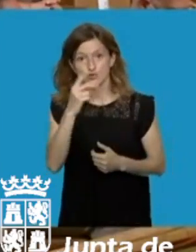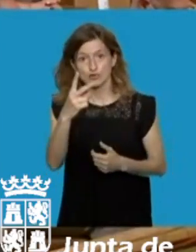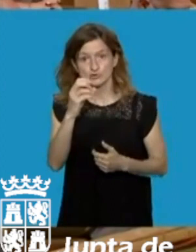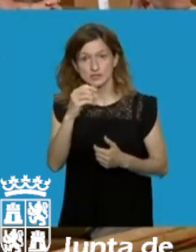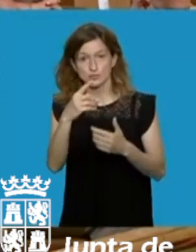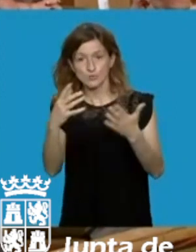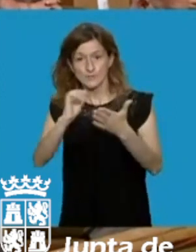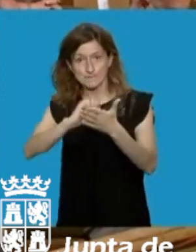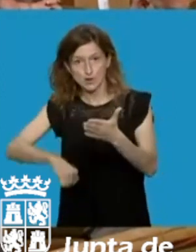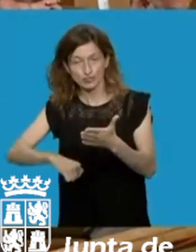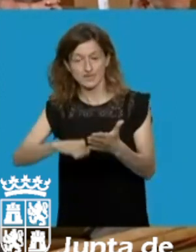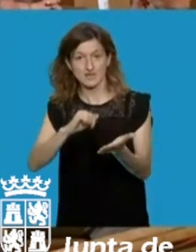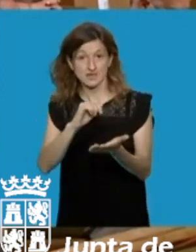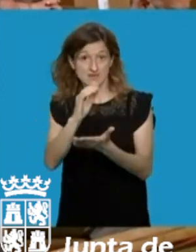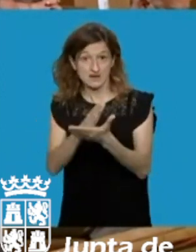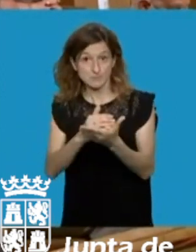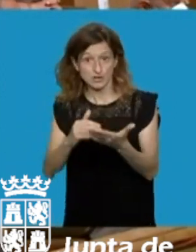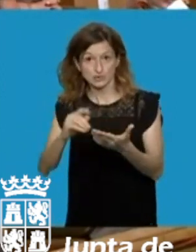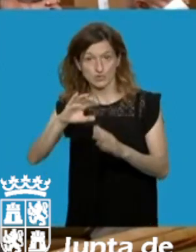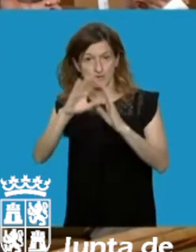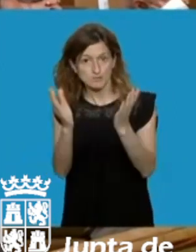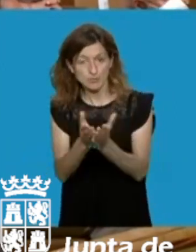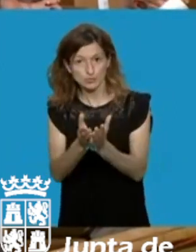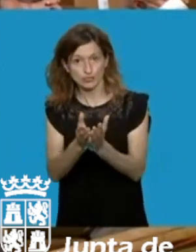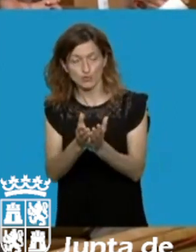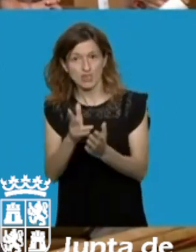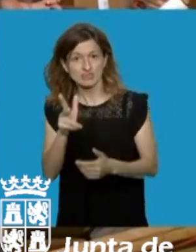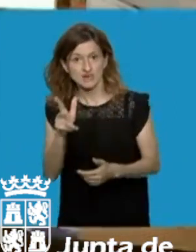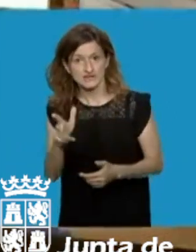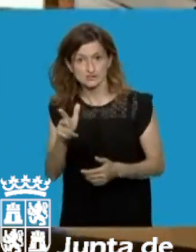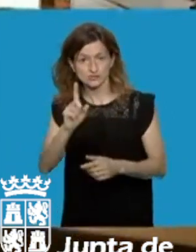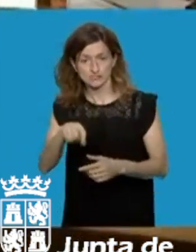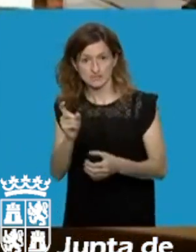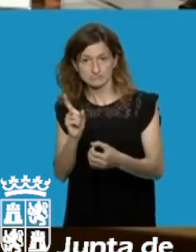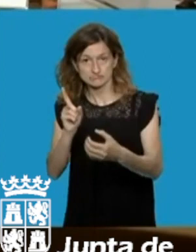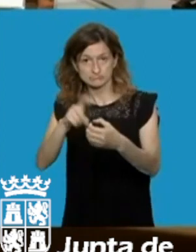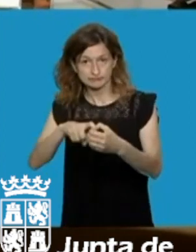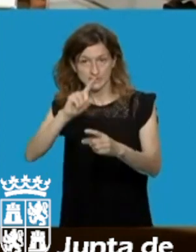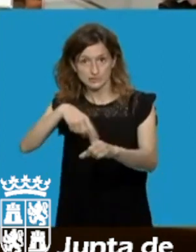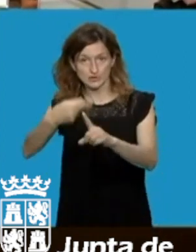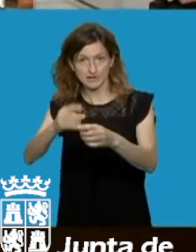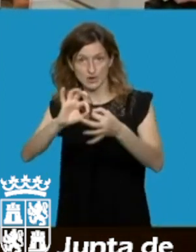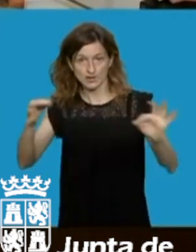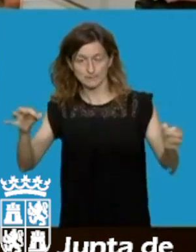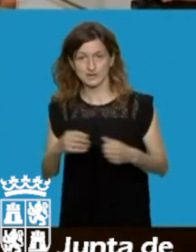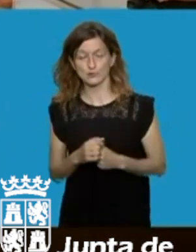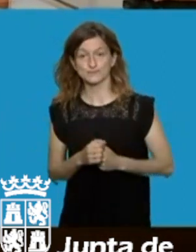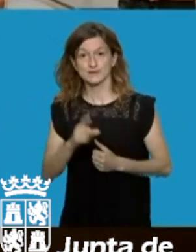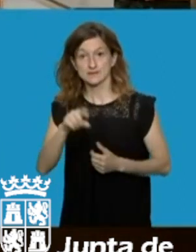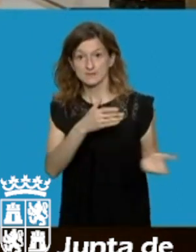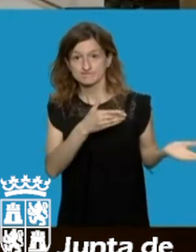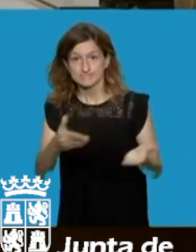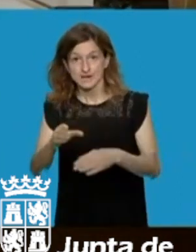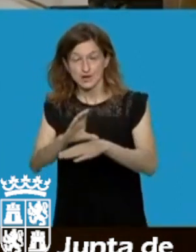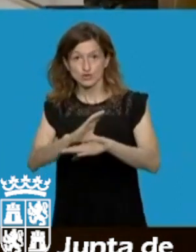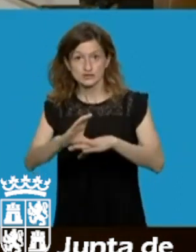su bronce en el Campeonato del Mundo, se ha ganado el derecho a ser candidato olímpico el próximo año. Recibimos en el escenario al consejero